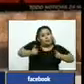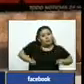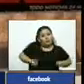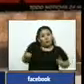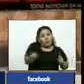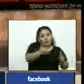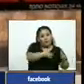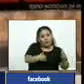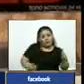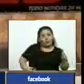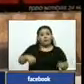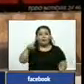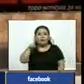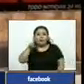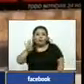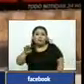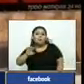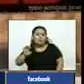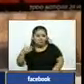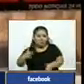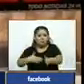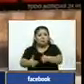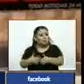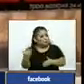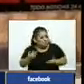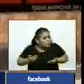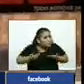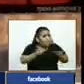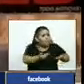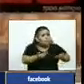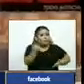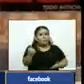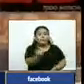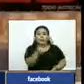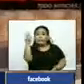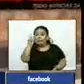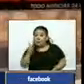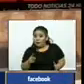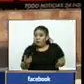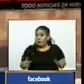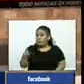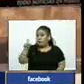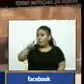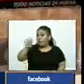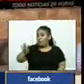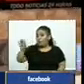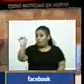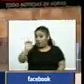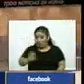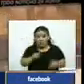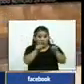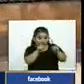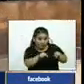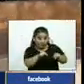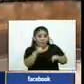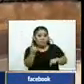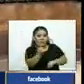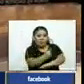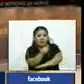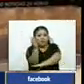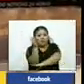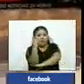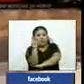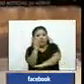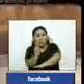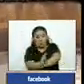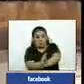a partir del 14 de enero para brindarles todo el apoyo necesario a los venezolanos. Así que el 14 de enero, si no se han expulsado los diplomáticos del